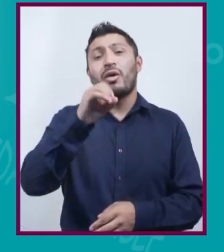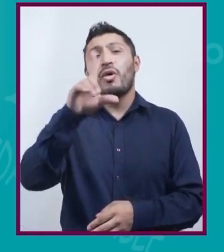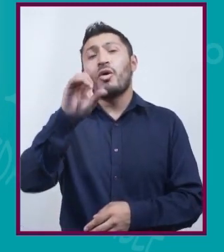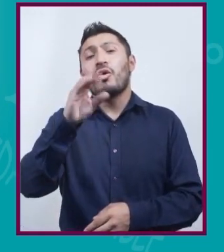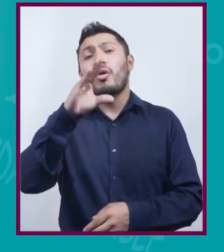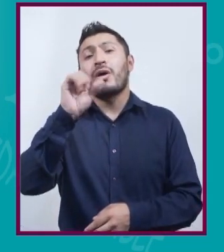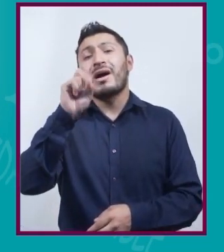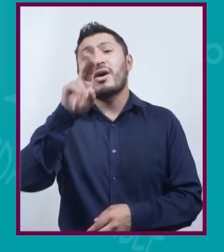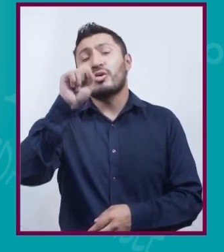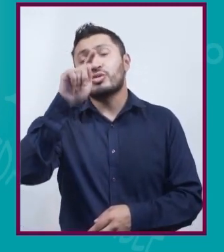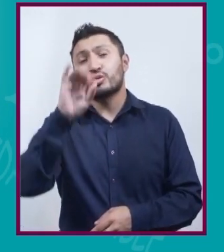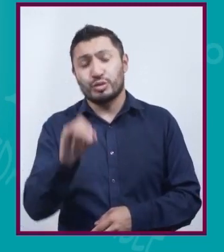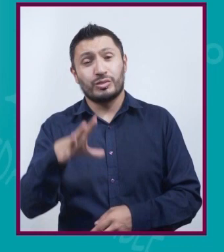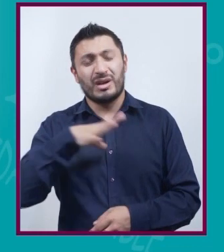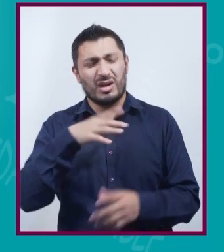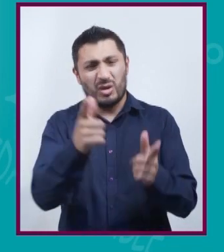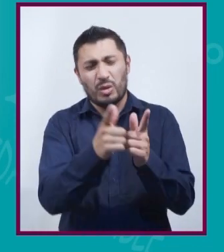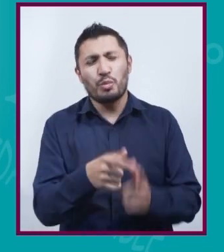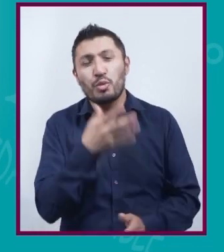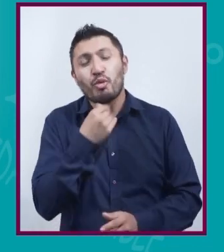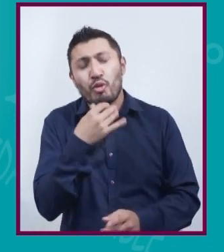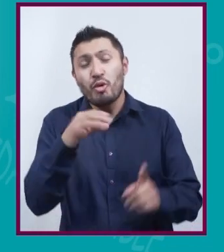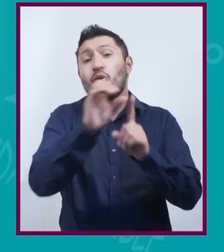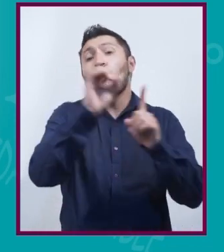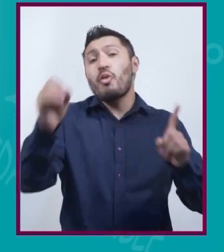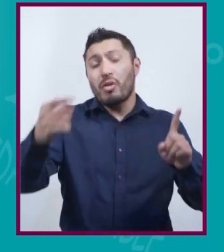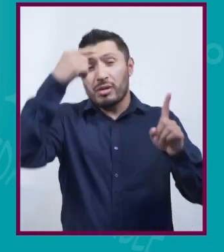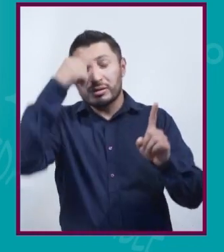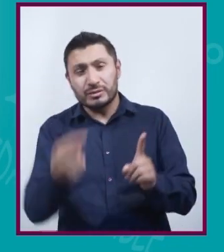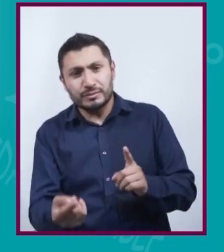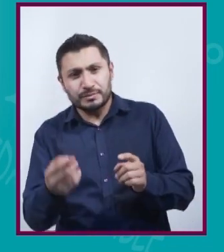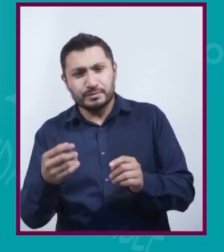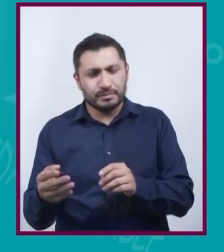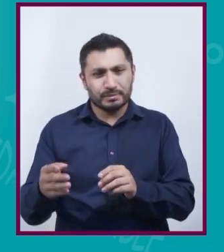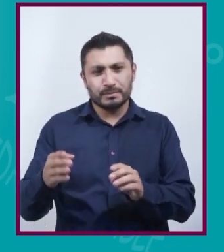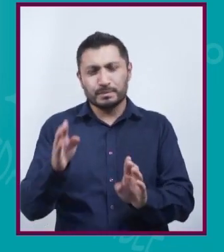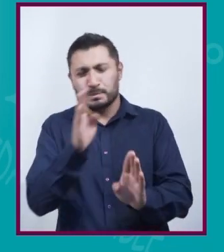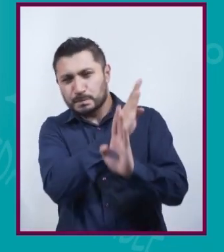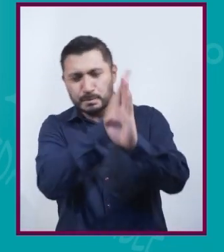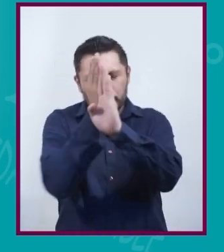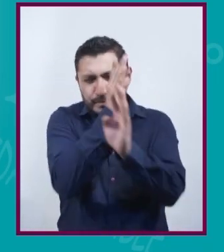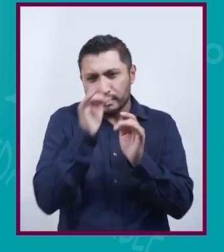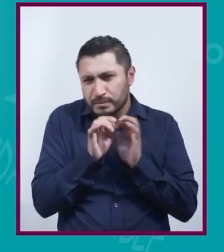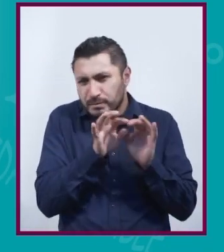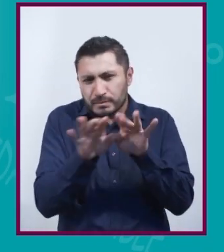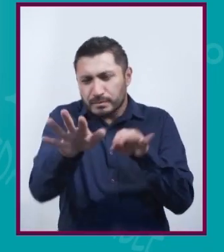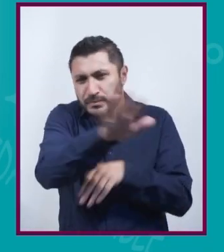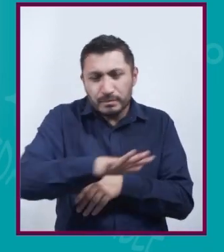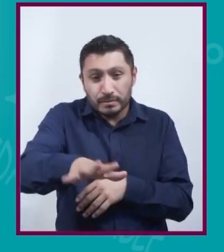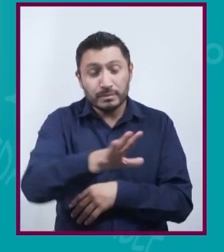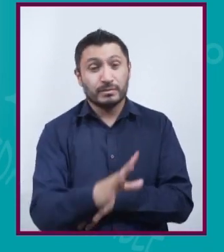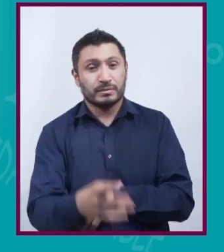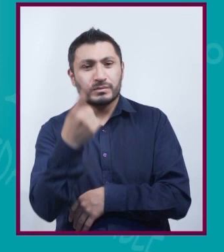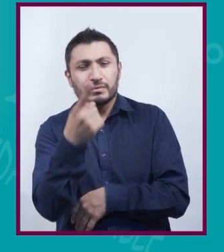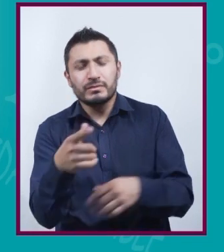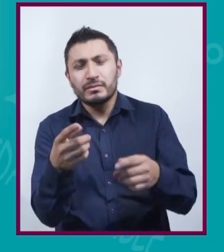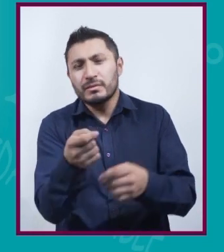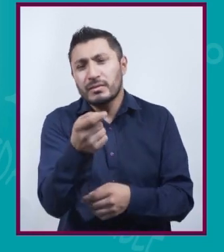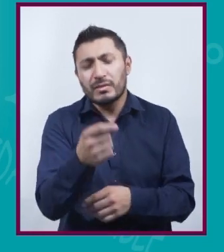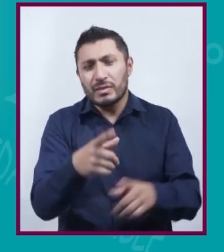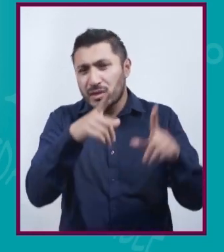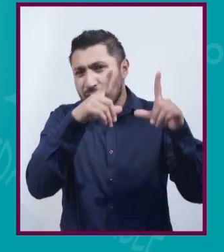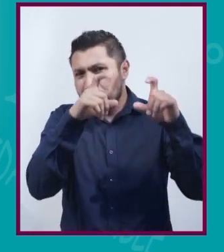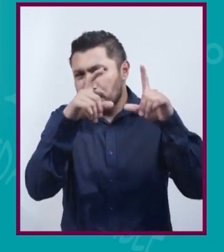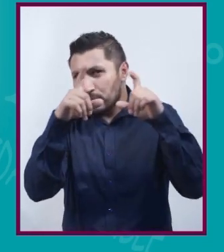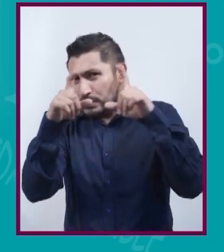Holocausto. Resulta que varios Sonderkommandos se organizaron para introducir de forma clandestina al campo de concentración una